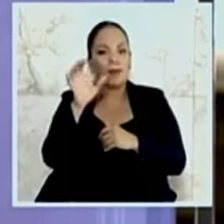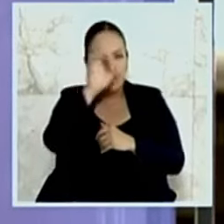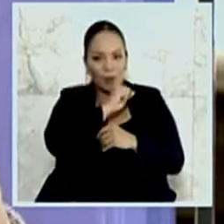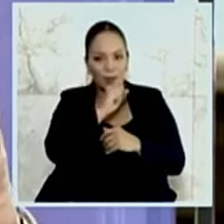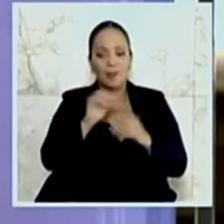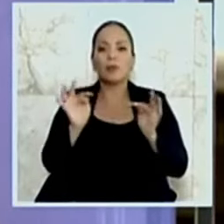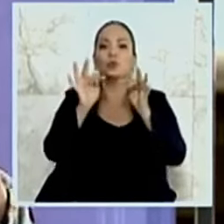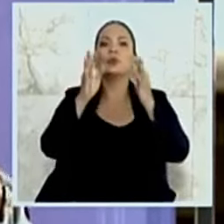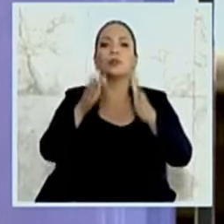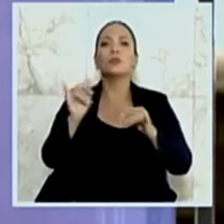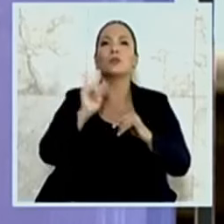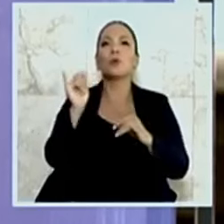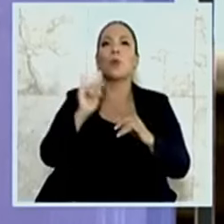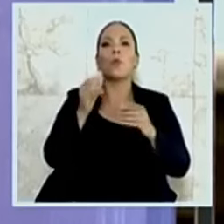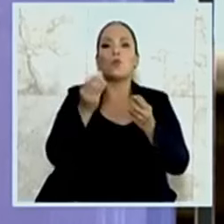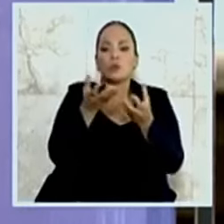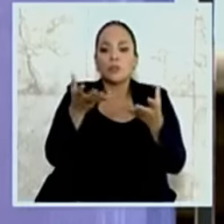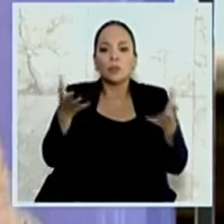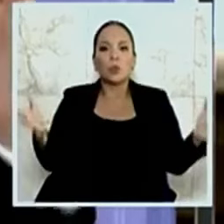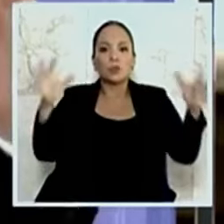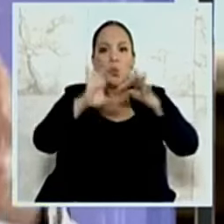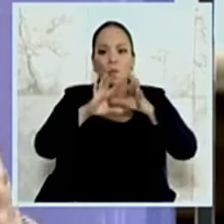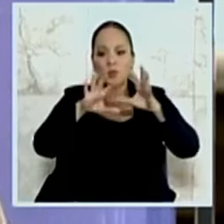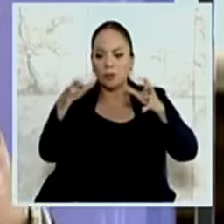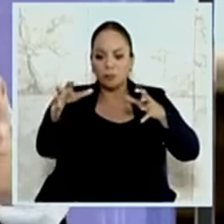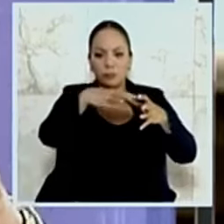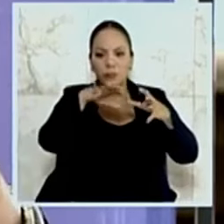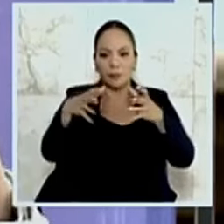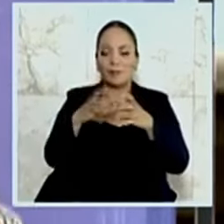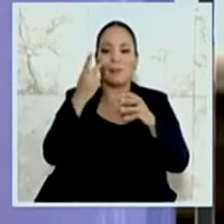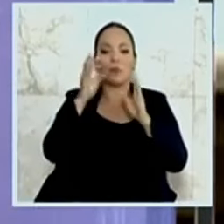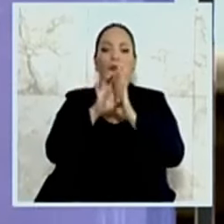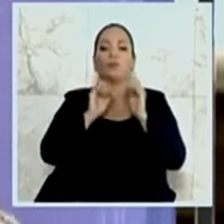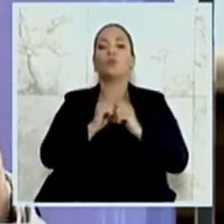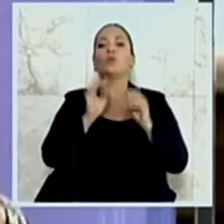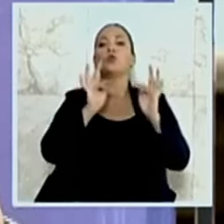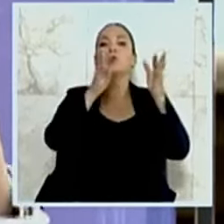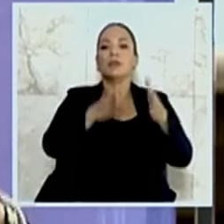turismo un motor. Entonces, para entender eso, uno tiene que